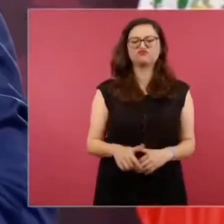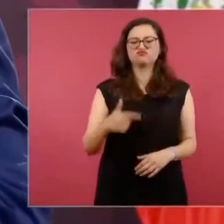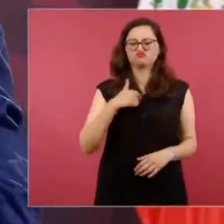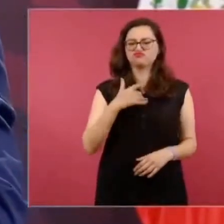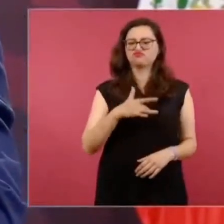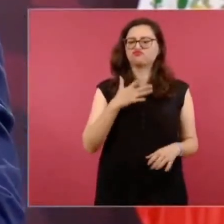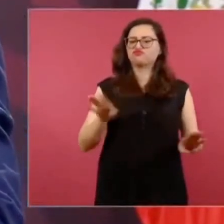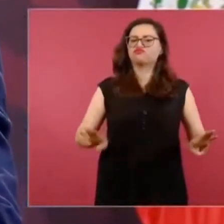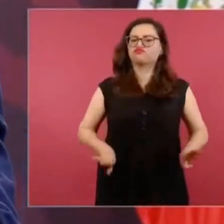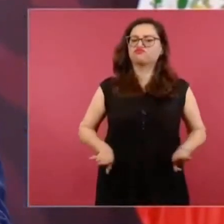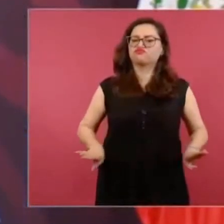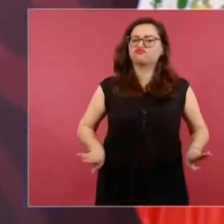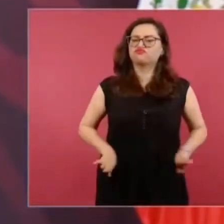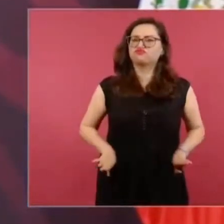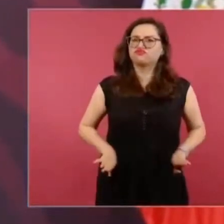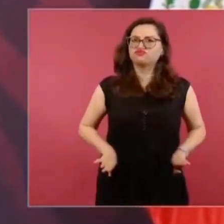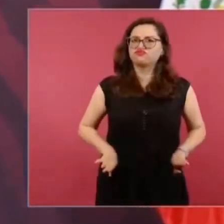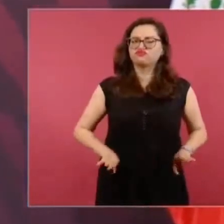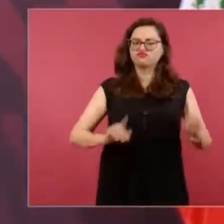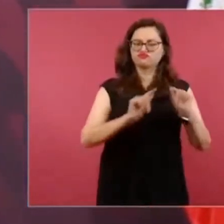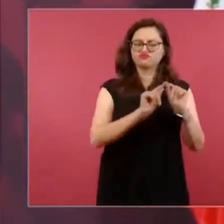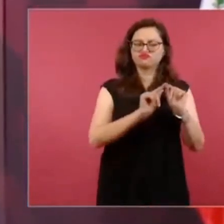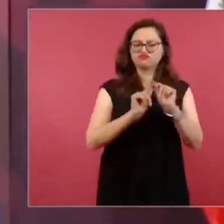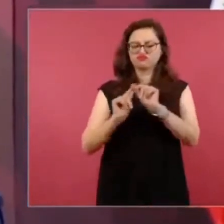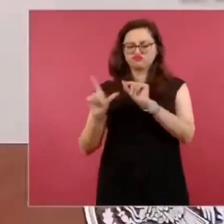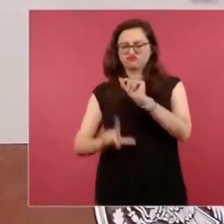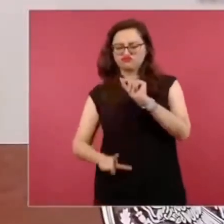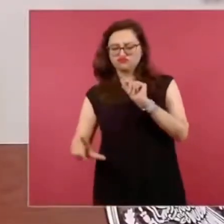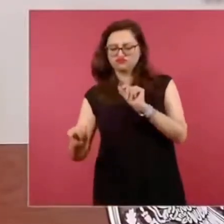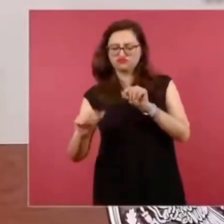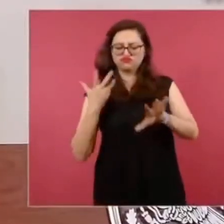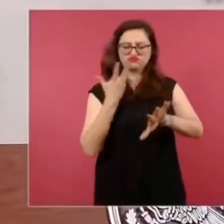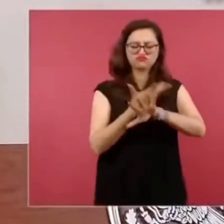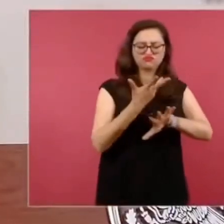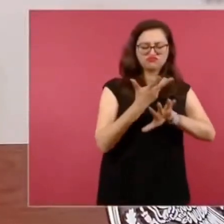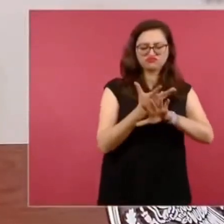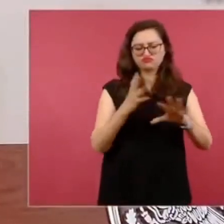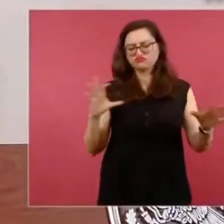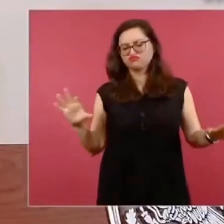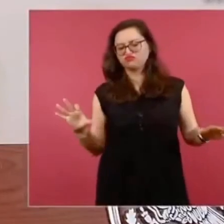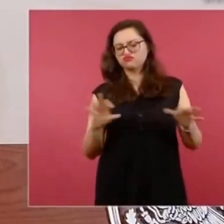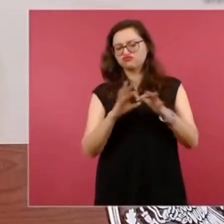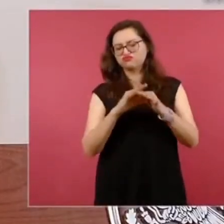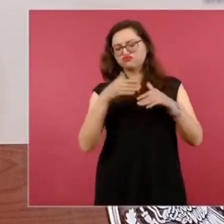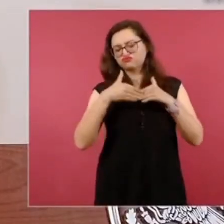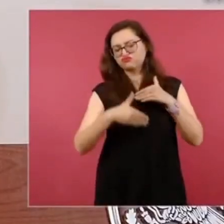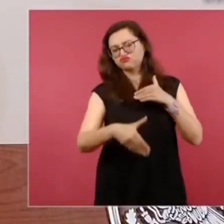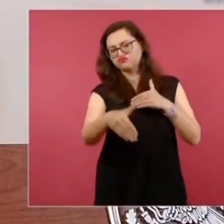optimista de la relación de México con Estados Unidos hacia el futuro.